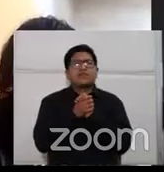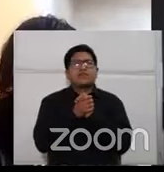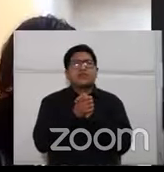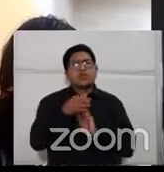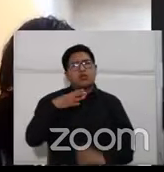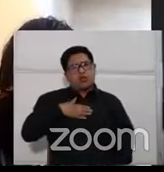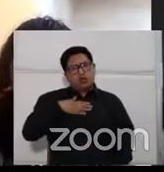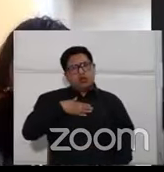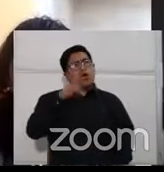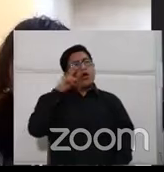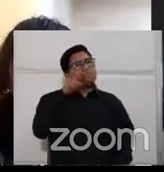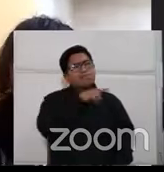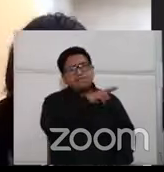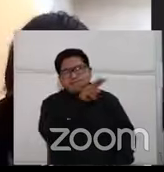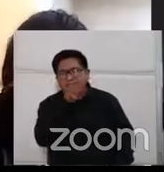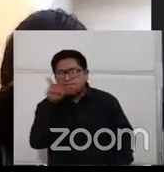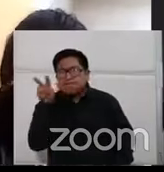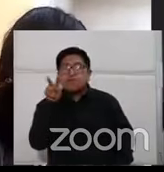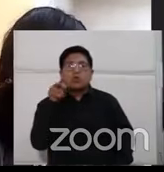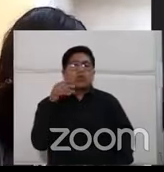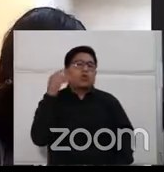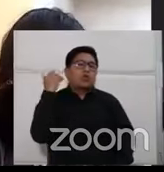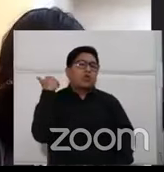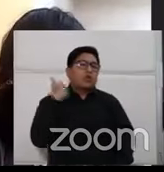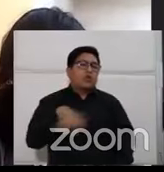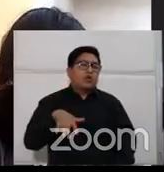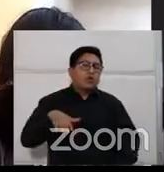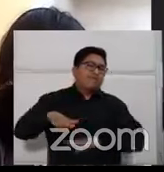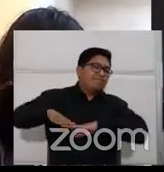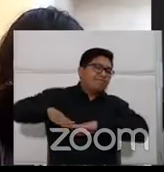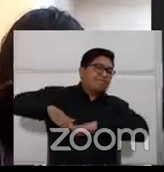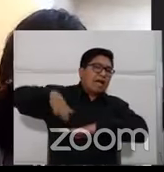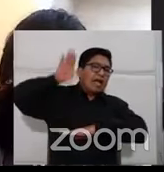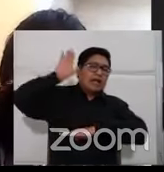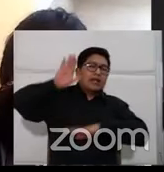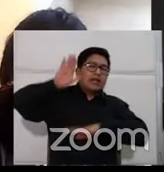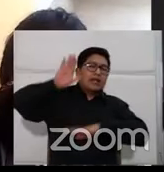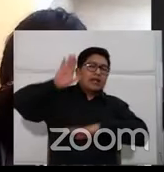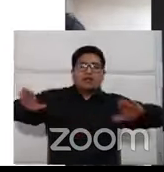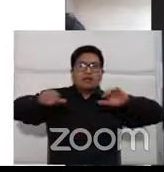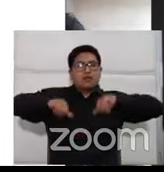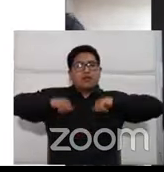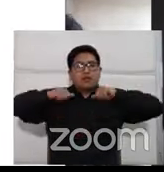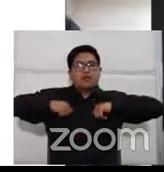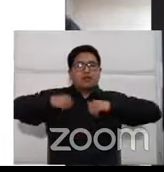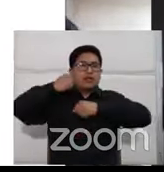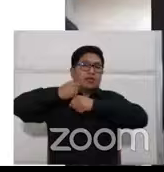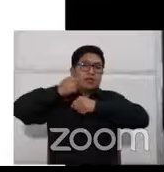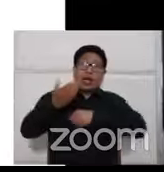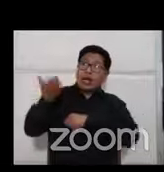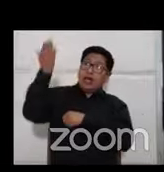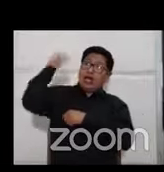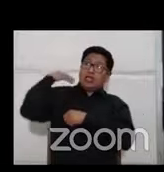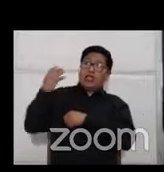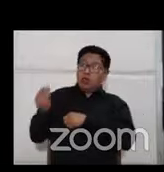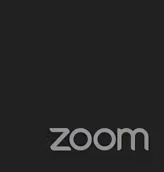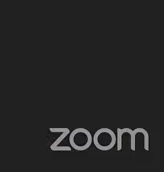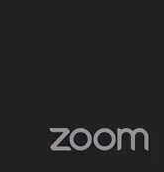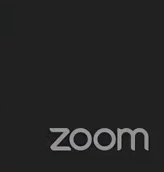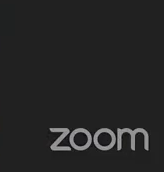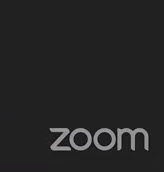listo y más niños niños a dobles de trabajadores que de antes ha aumentado